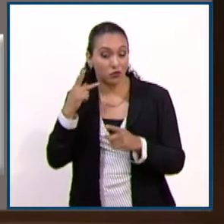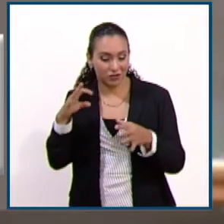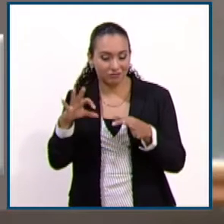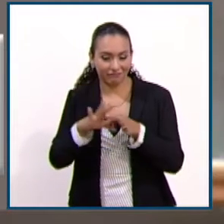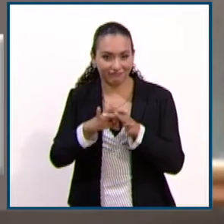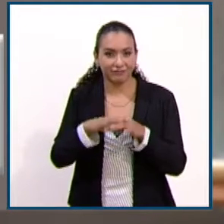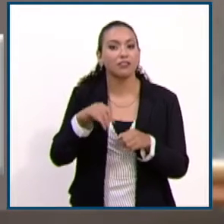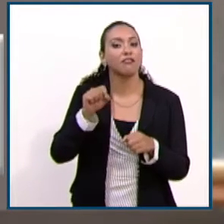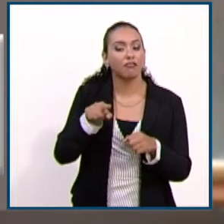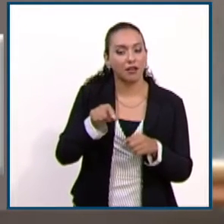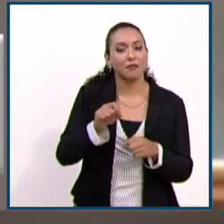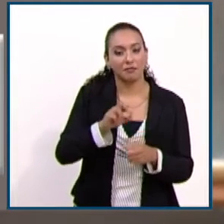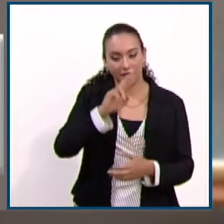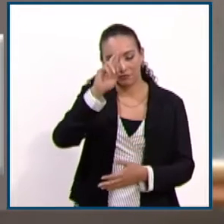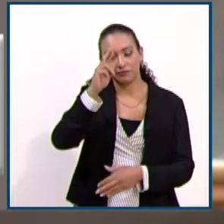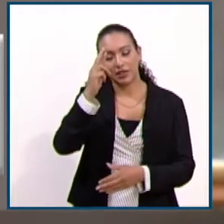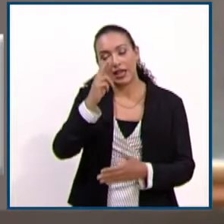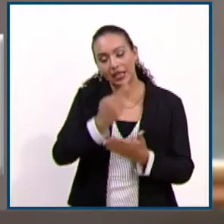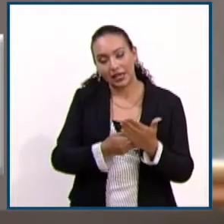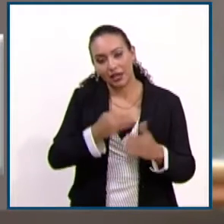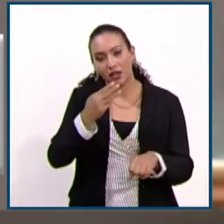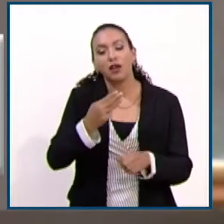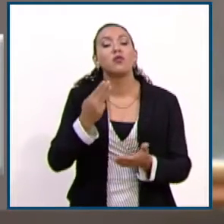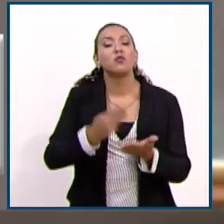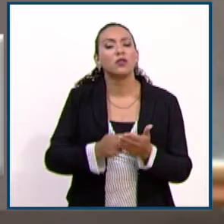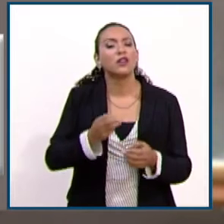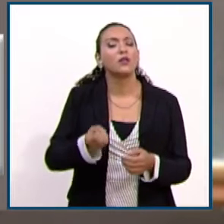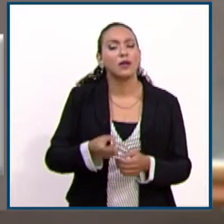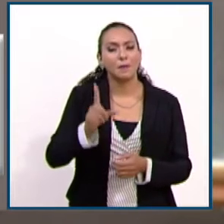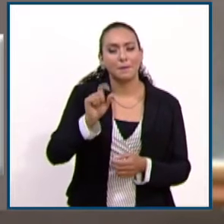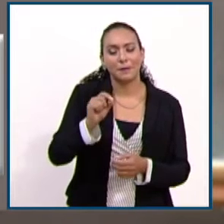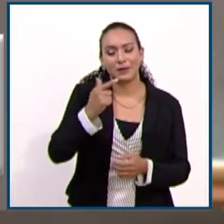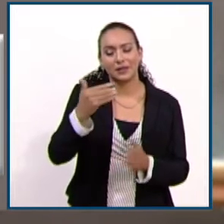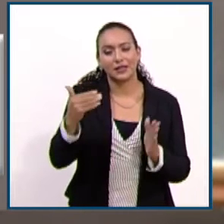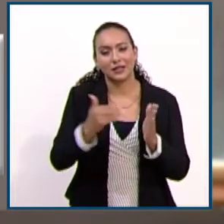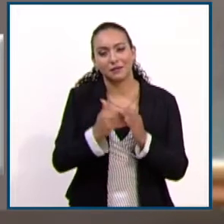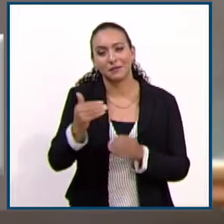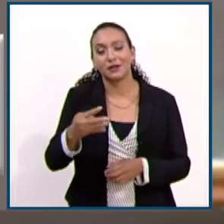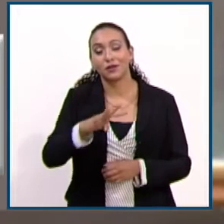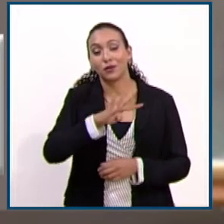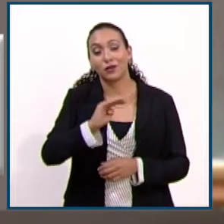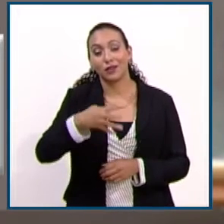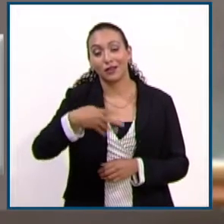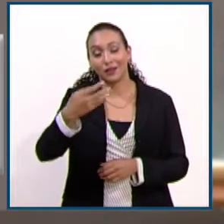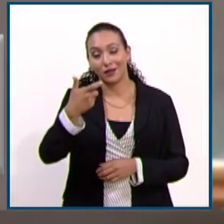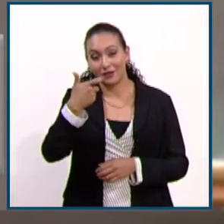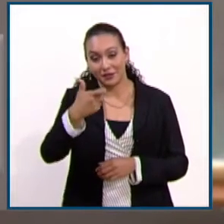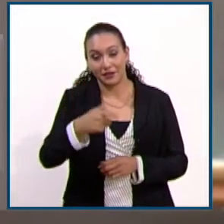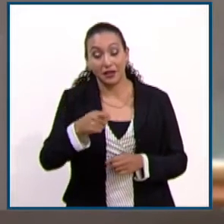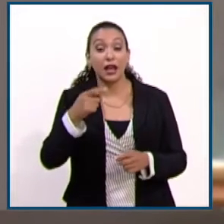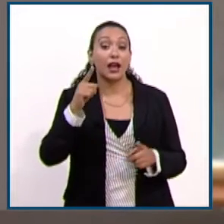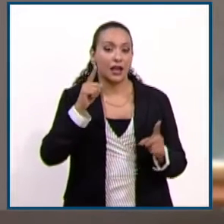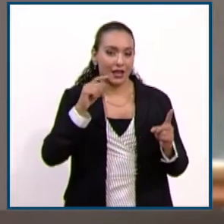su deber de cuidado. La multa por 27,714 pesos a la candidata y